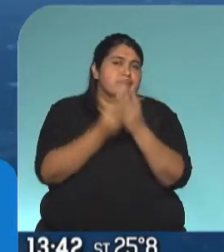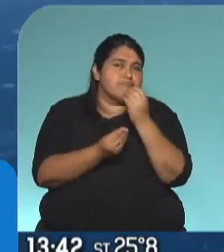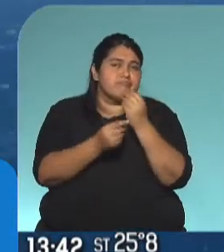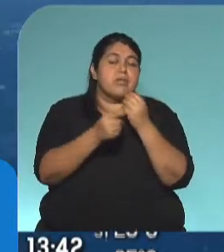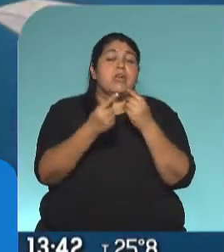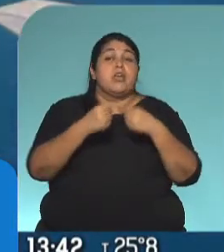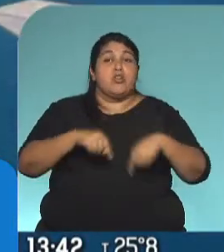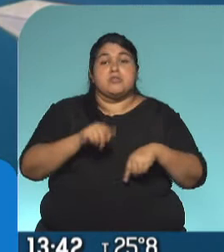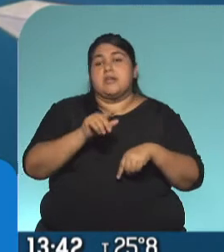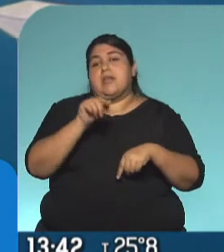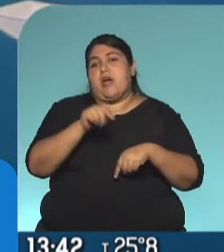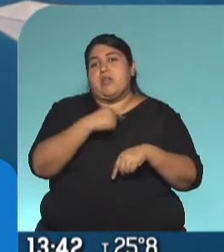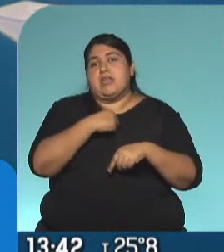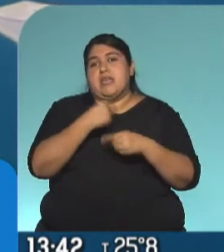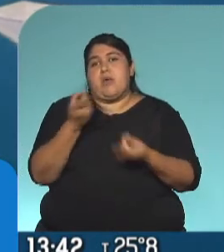de